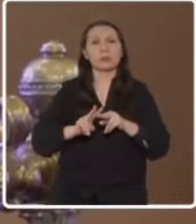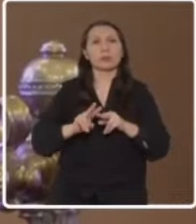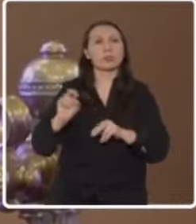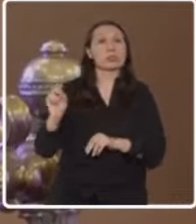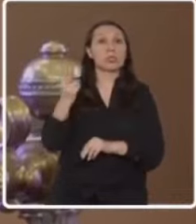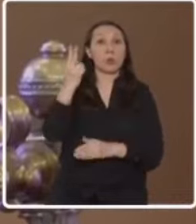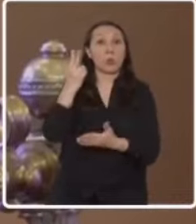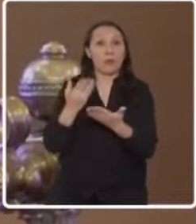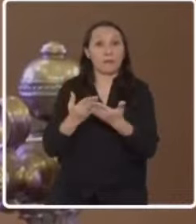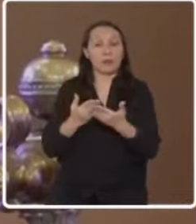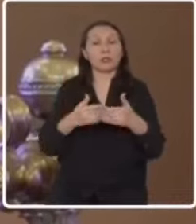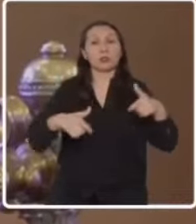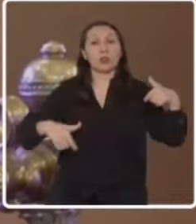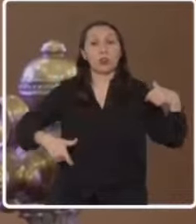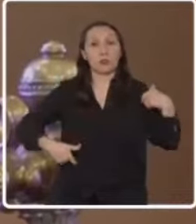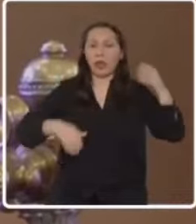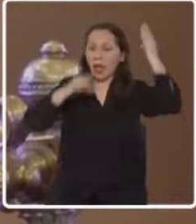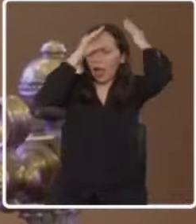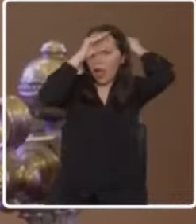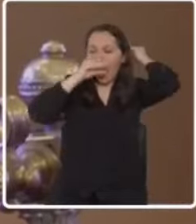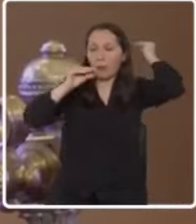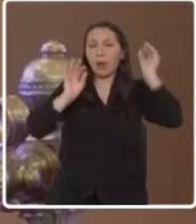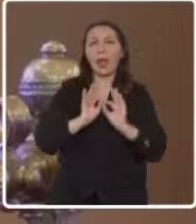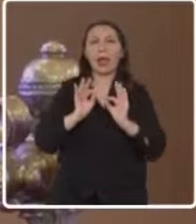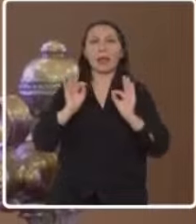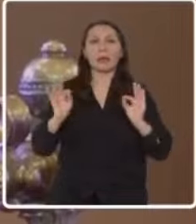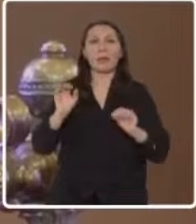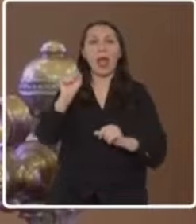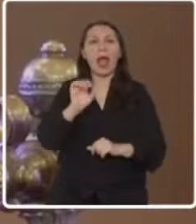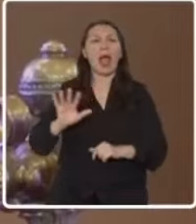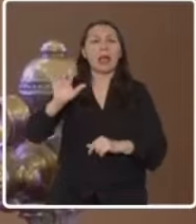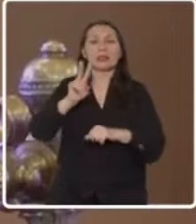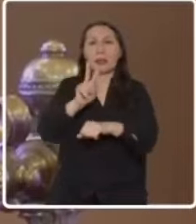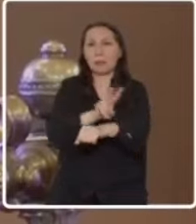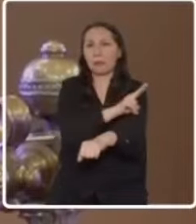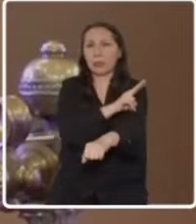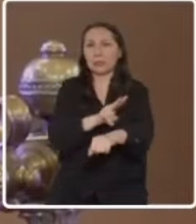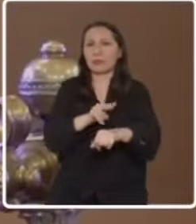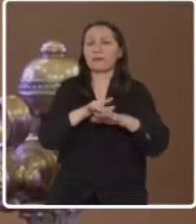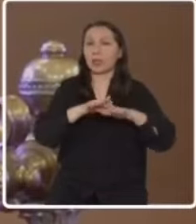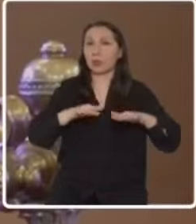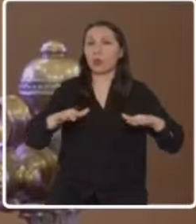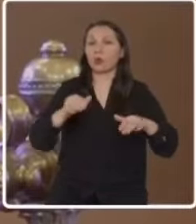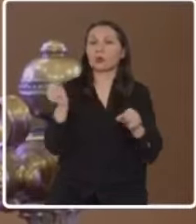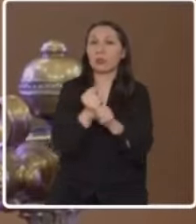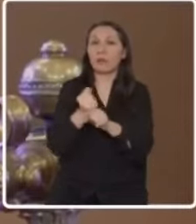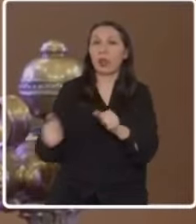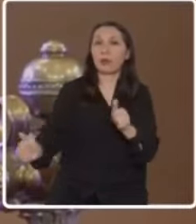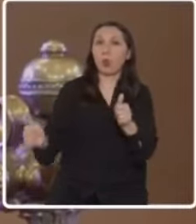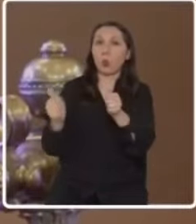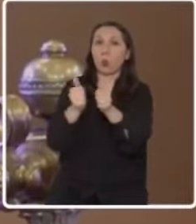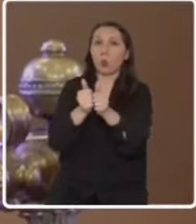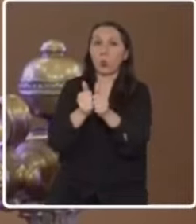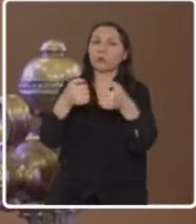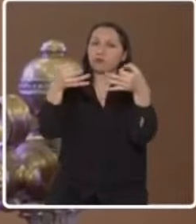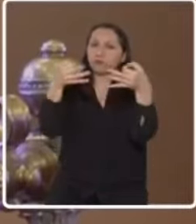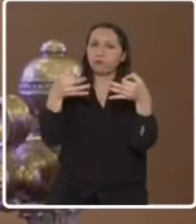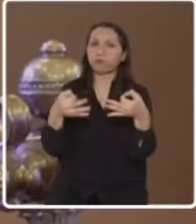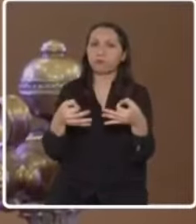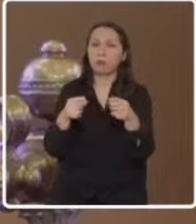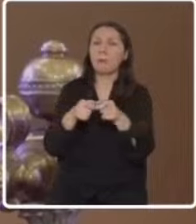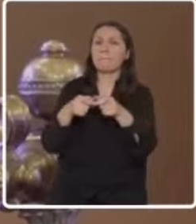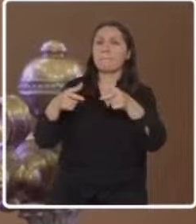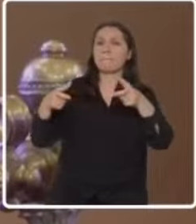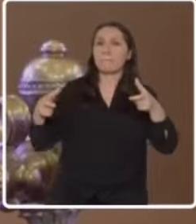su segundo gobierno como embajador especial en el Asia-Pacífico, donde trabajamos juntos para consolidar